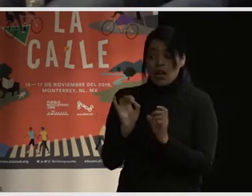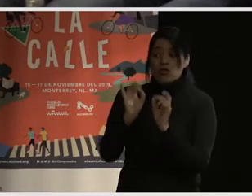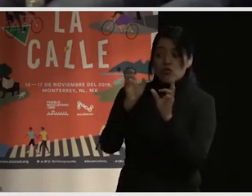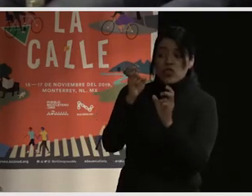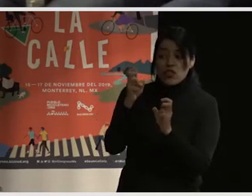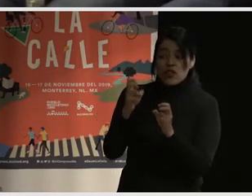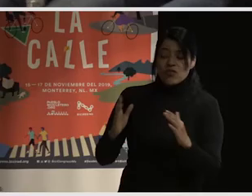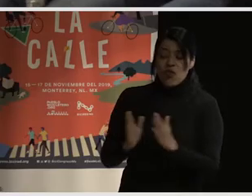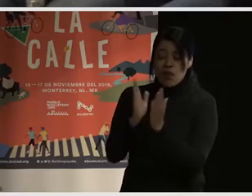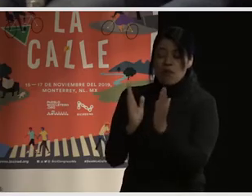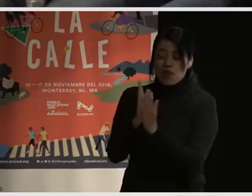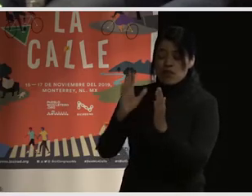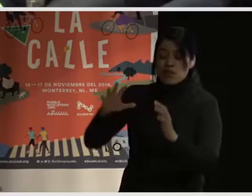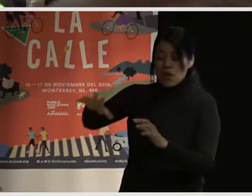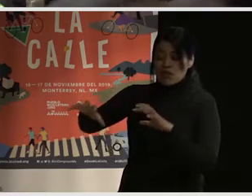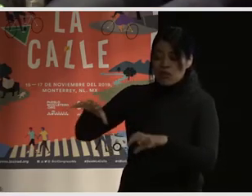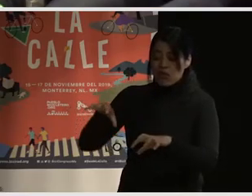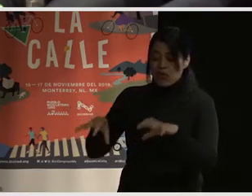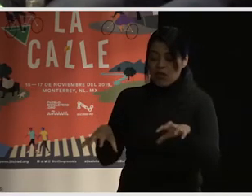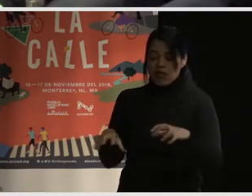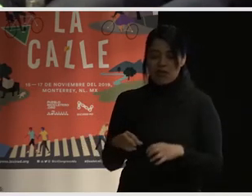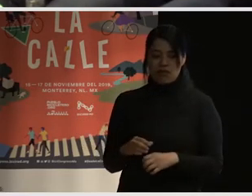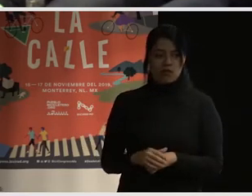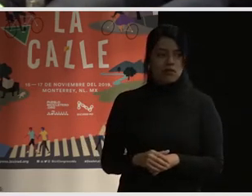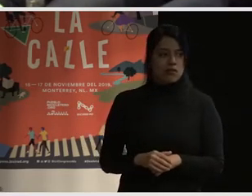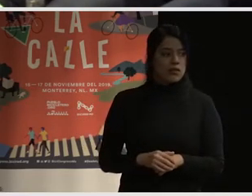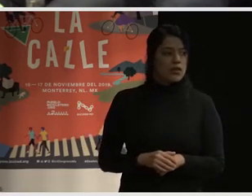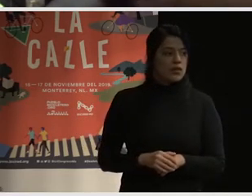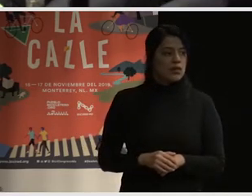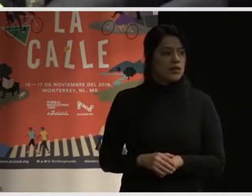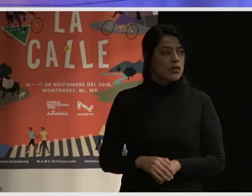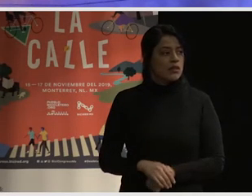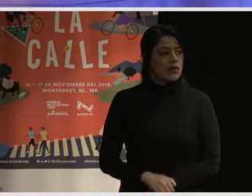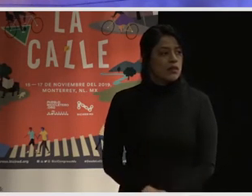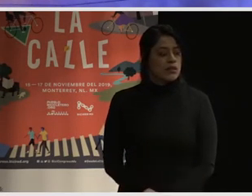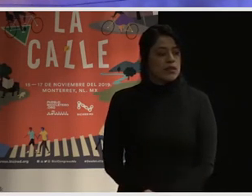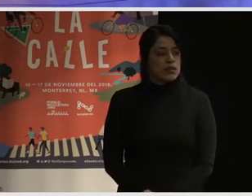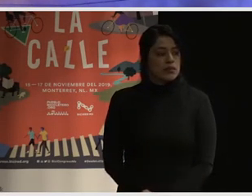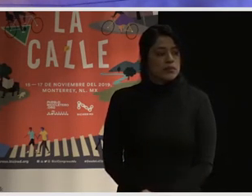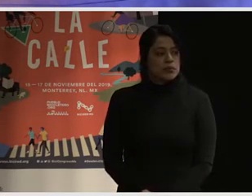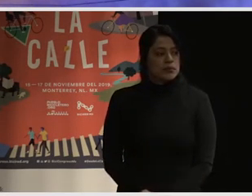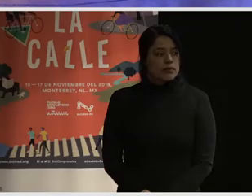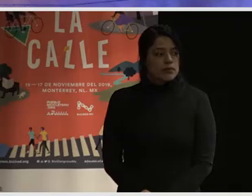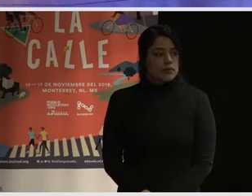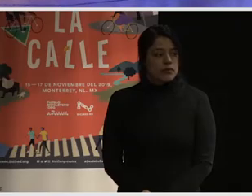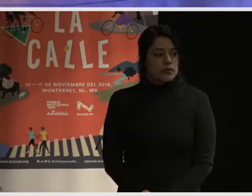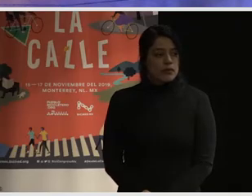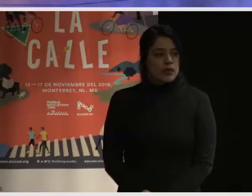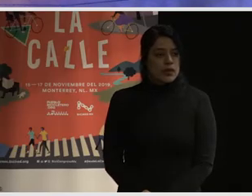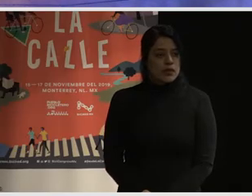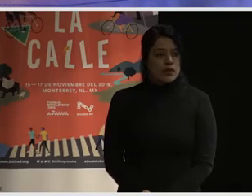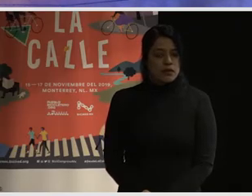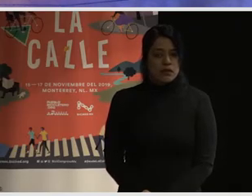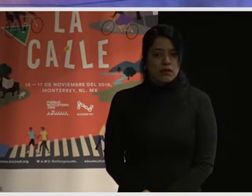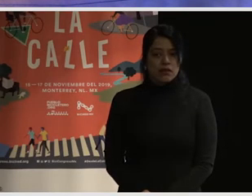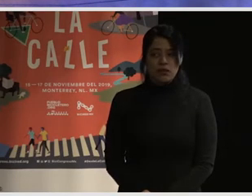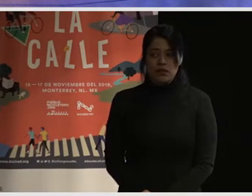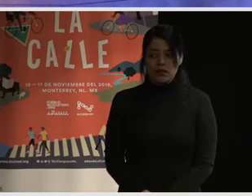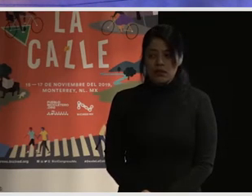como esta cosmovisión no sé de la metrópoli acá había una pura cama